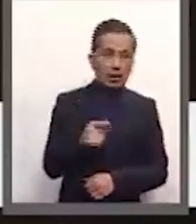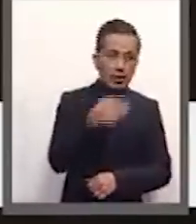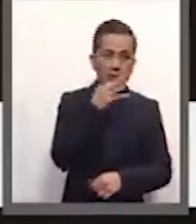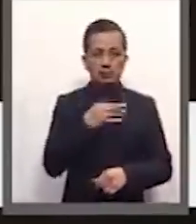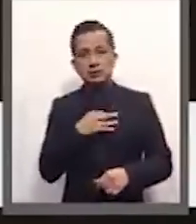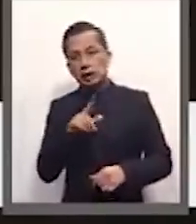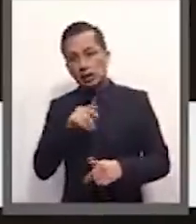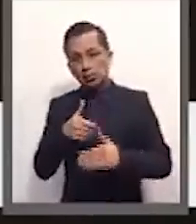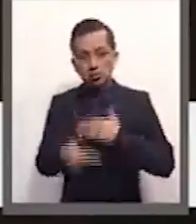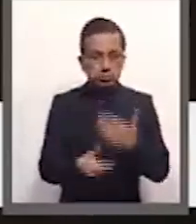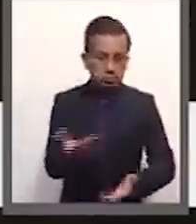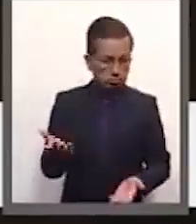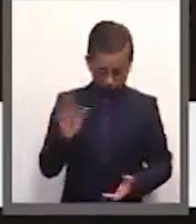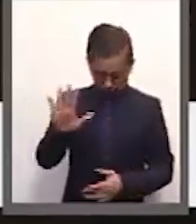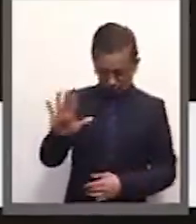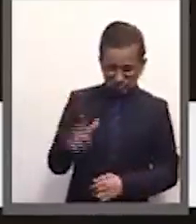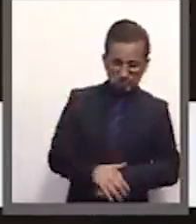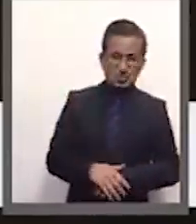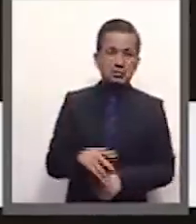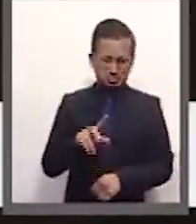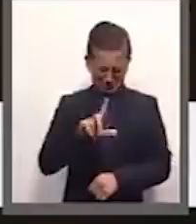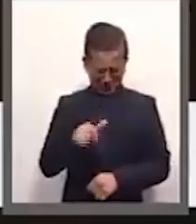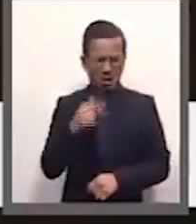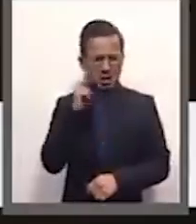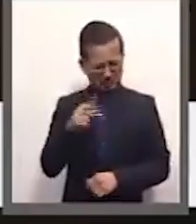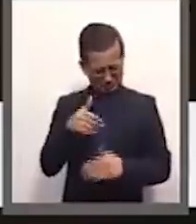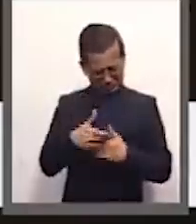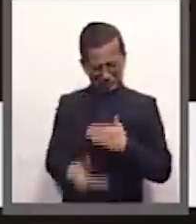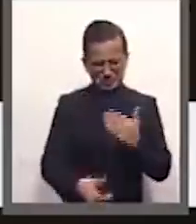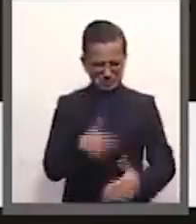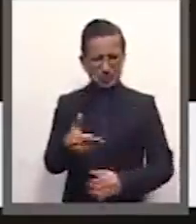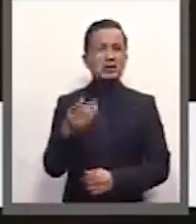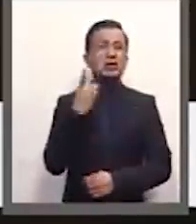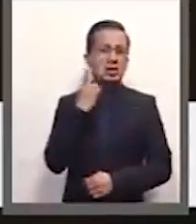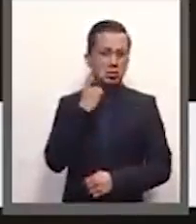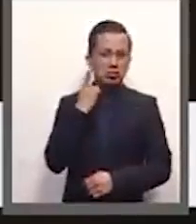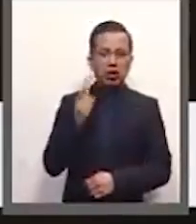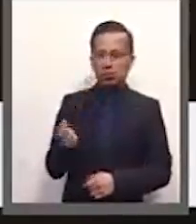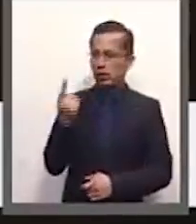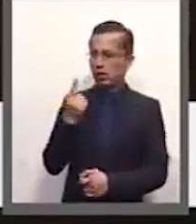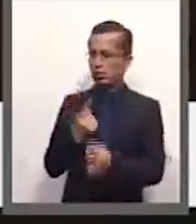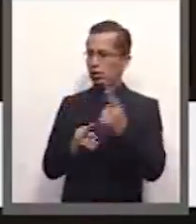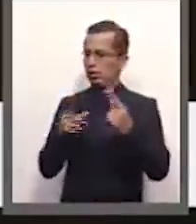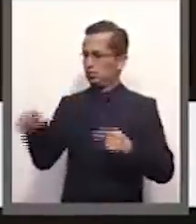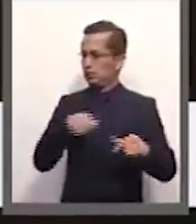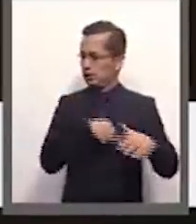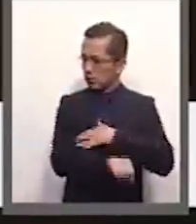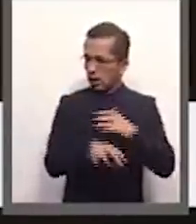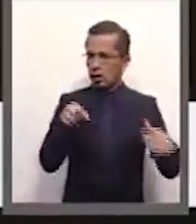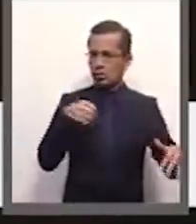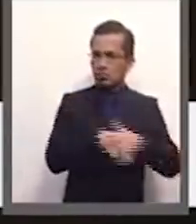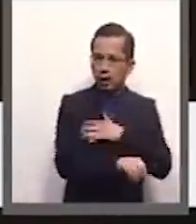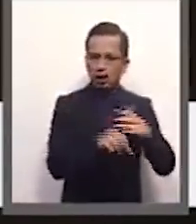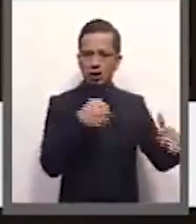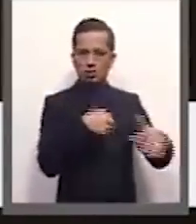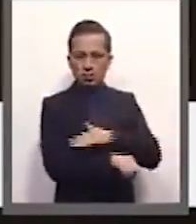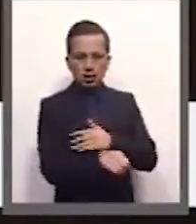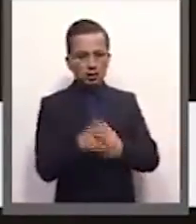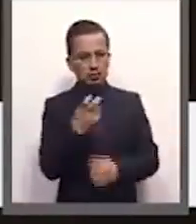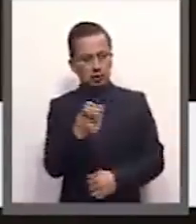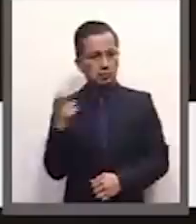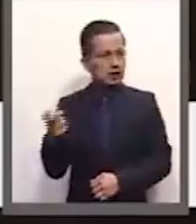a ir viendo cómo van cayendo diputados y diputadas como presos políticos, como ha sucedido con